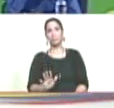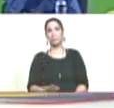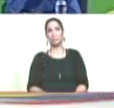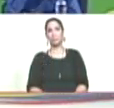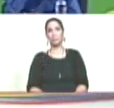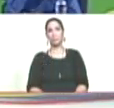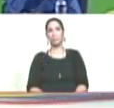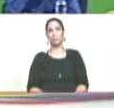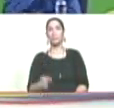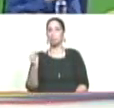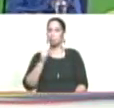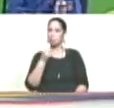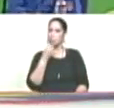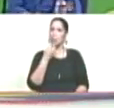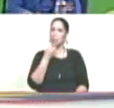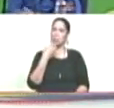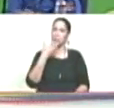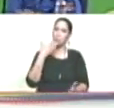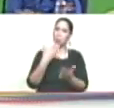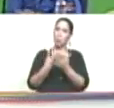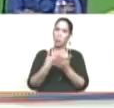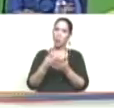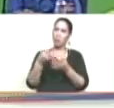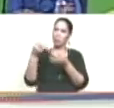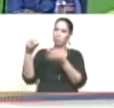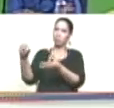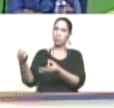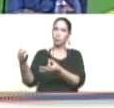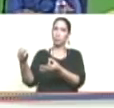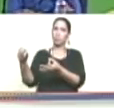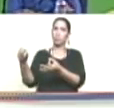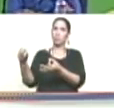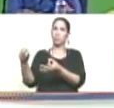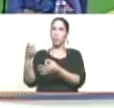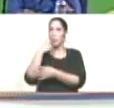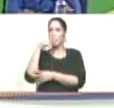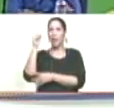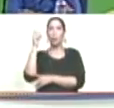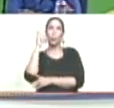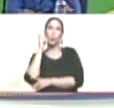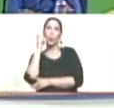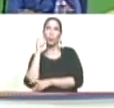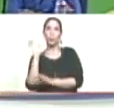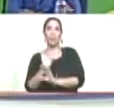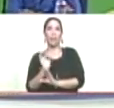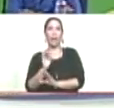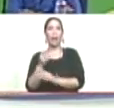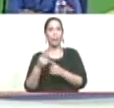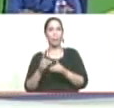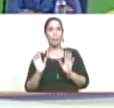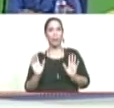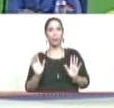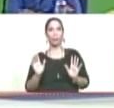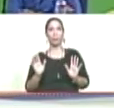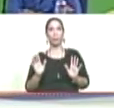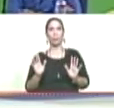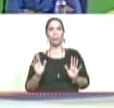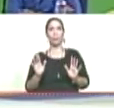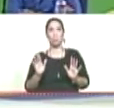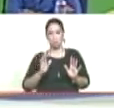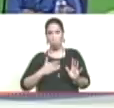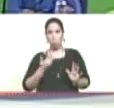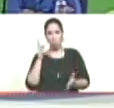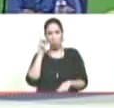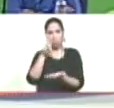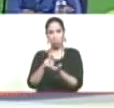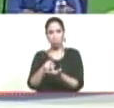está bien, trajeron las propuestas. Me pudieran acusar, no, Maduro no escucha a nadie, ¿verdad? Ellos pudieran venir a una